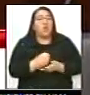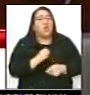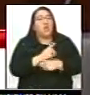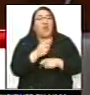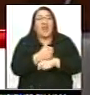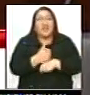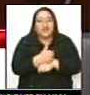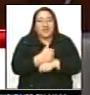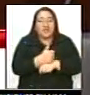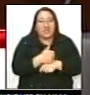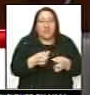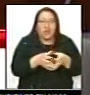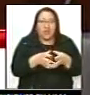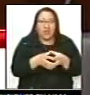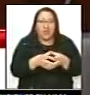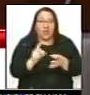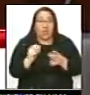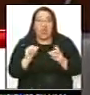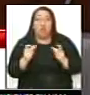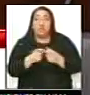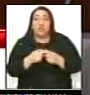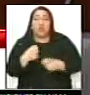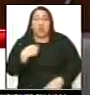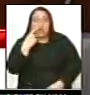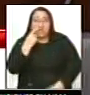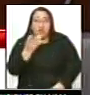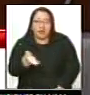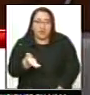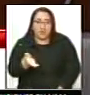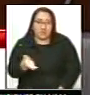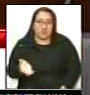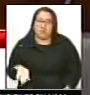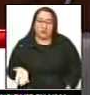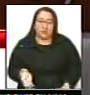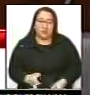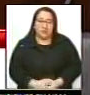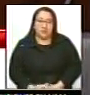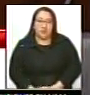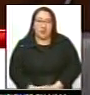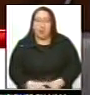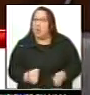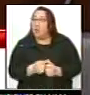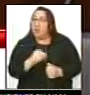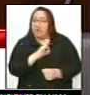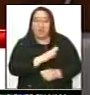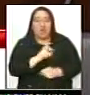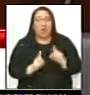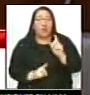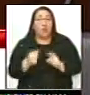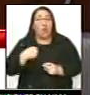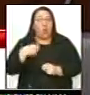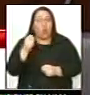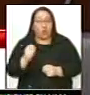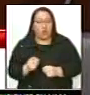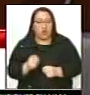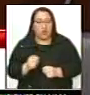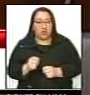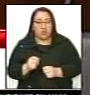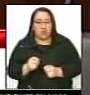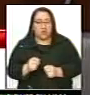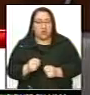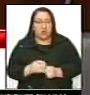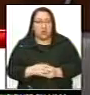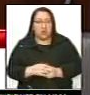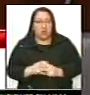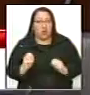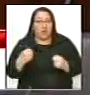existido Comisión Lavallato? ¿Hubiésemos conocido eso? ¿Con una fiscalía y unos jueces medrosos